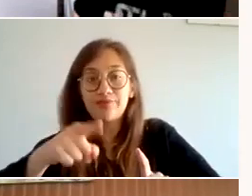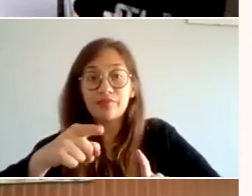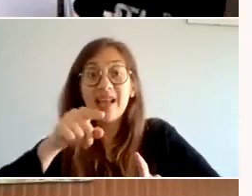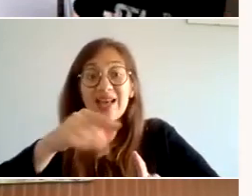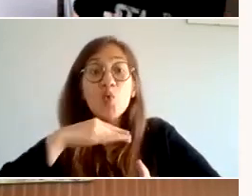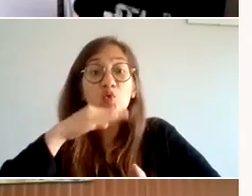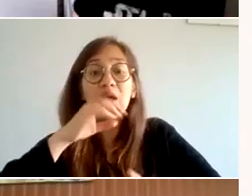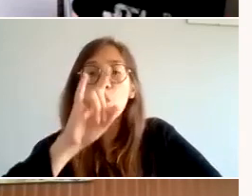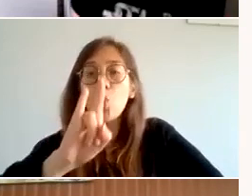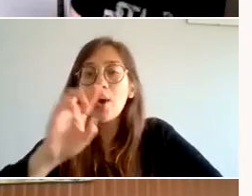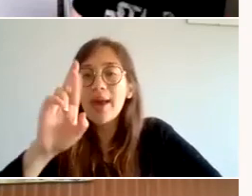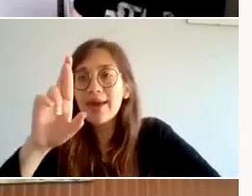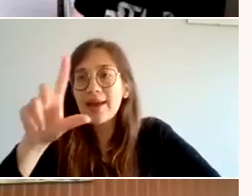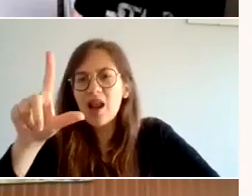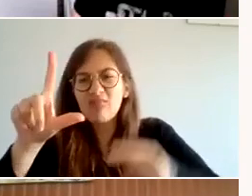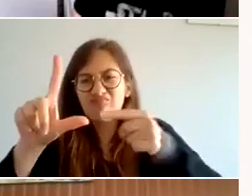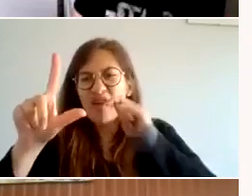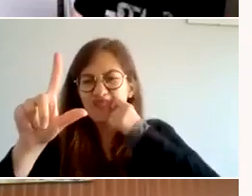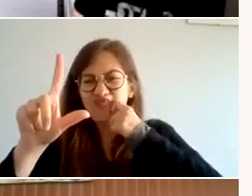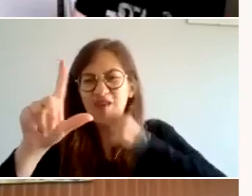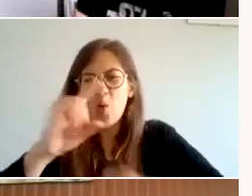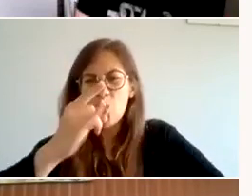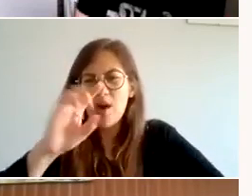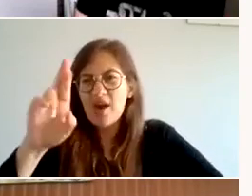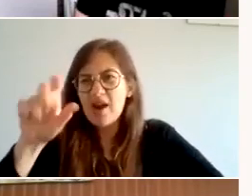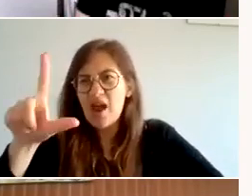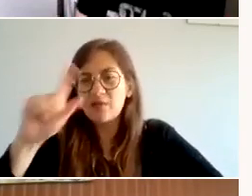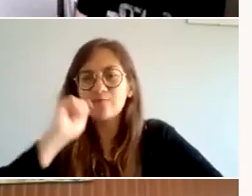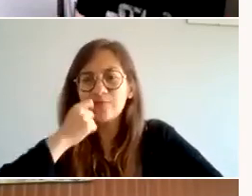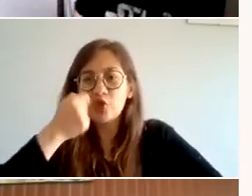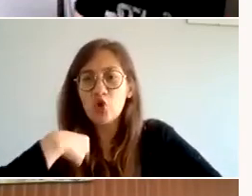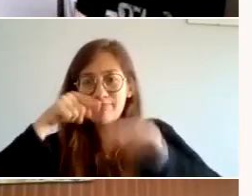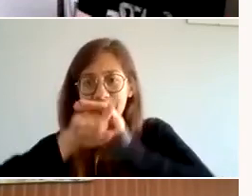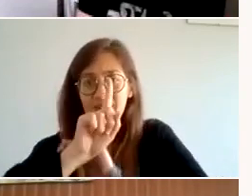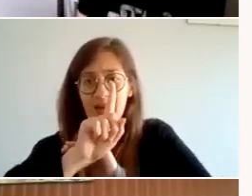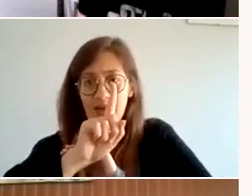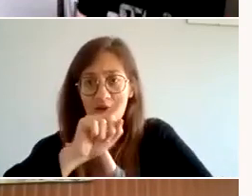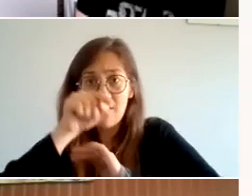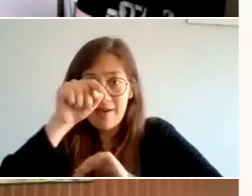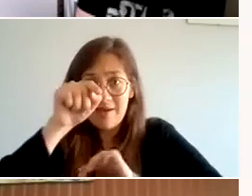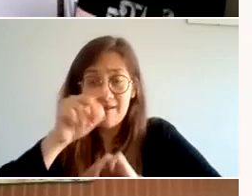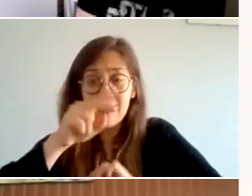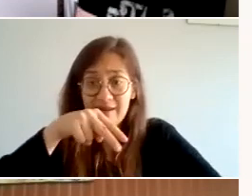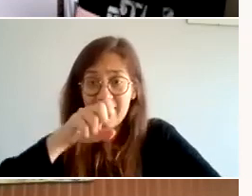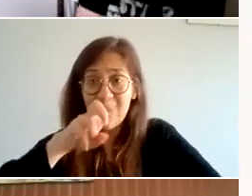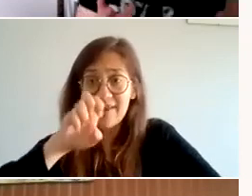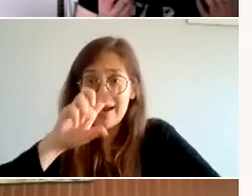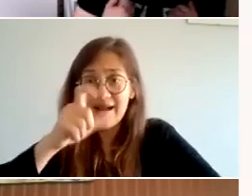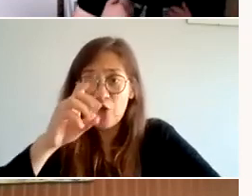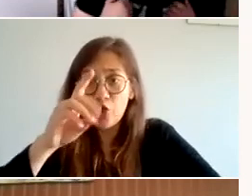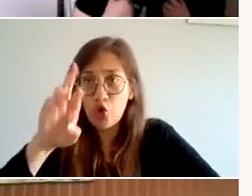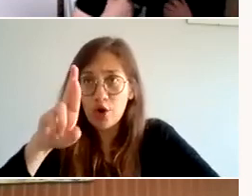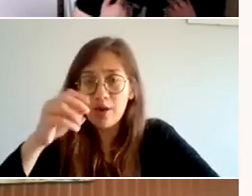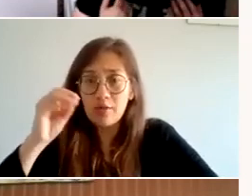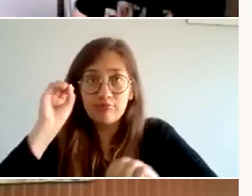entregar contenido, ¿ya? Y por lo tanto este contenido, estos browsers, estos navegadores, los van a interpretar para que tú los puedas